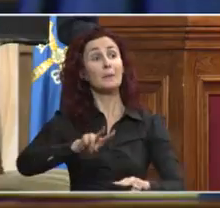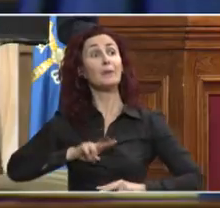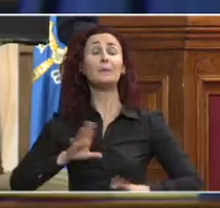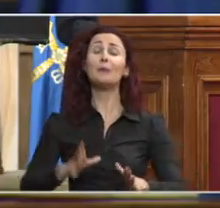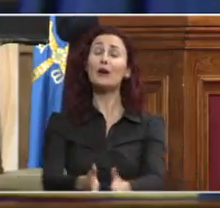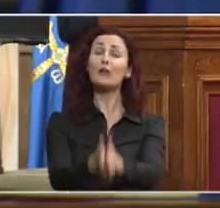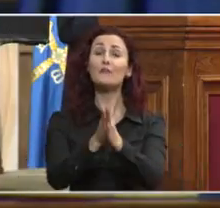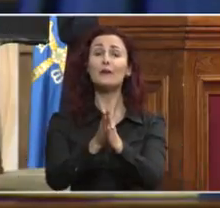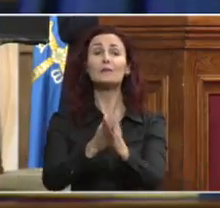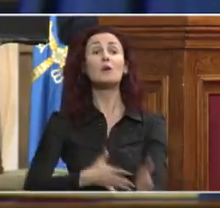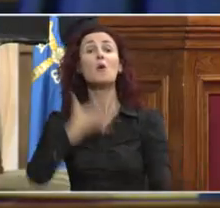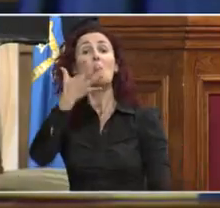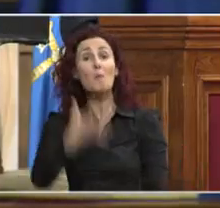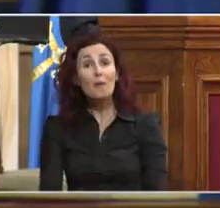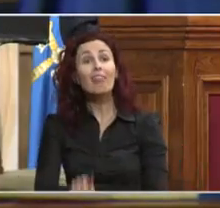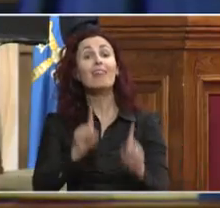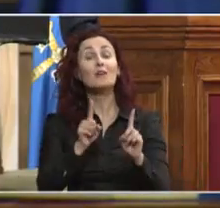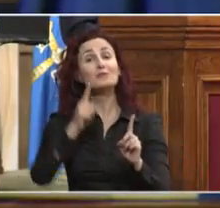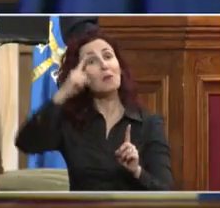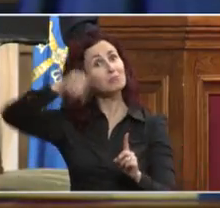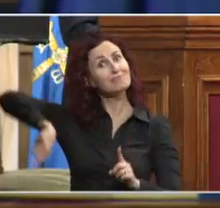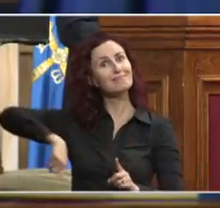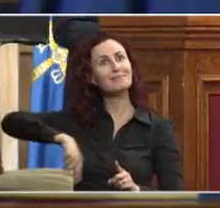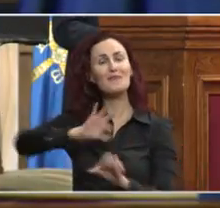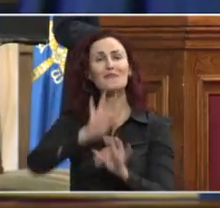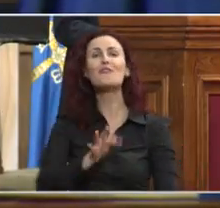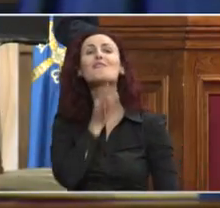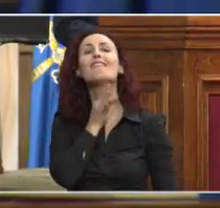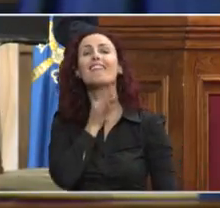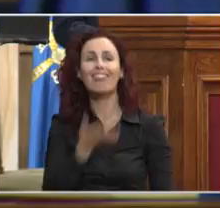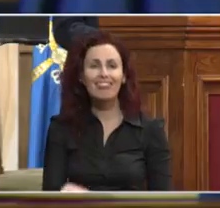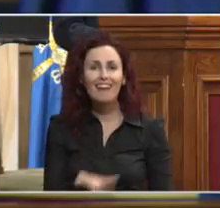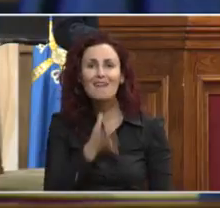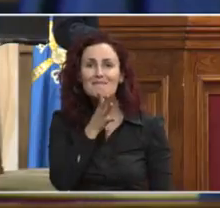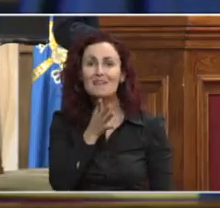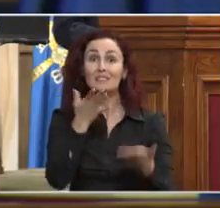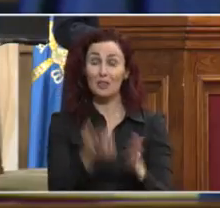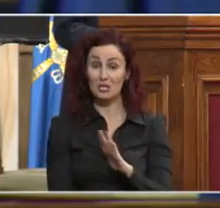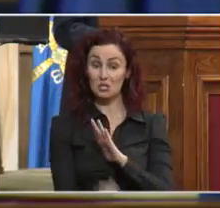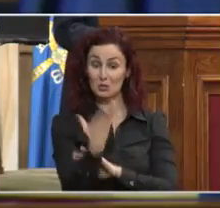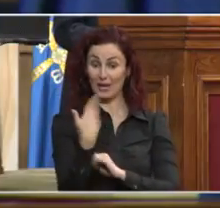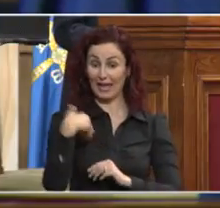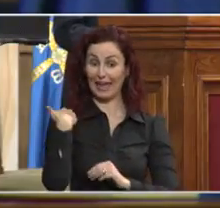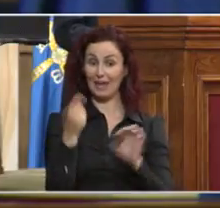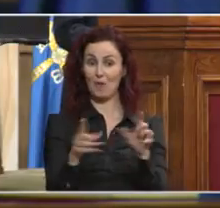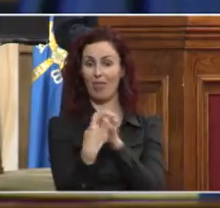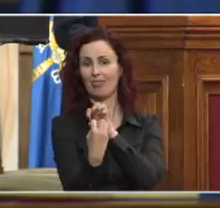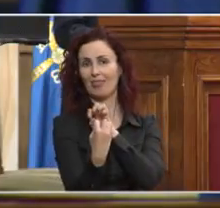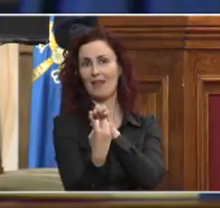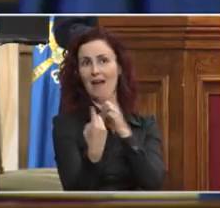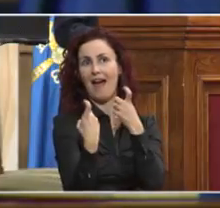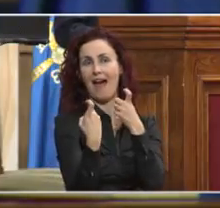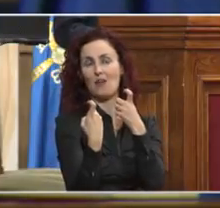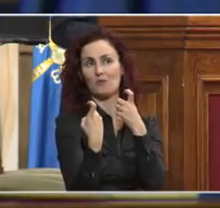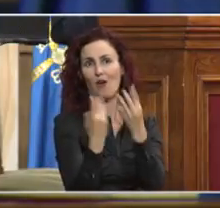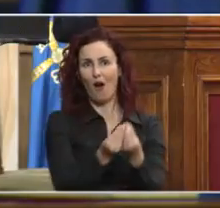conteste, ¿cómo es posible que además sepan tanto de fonética? Se creó entonces una complicidad nueva entre mis alumnos